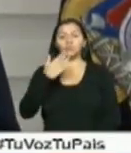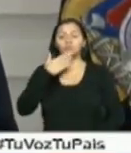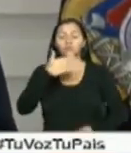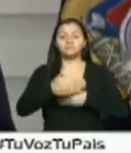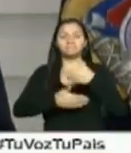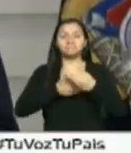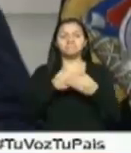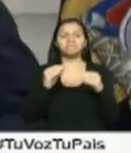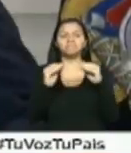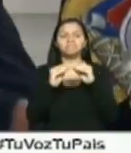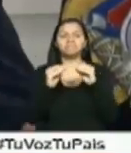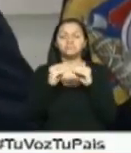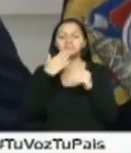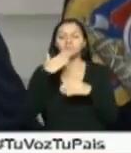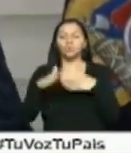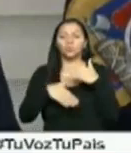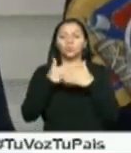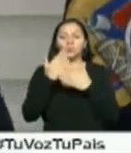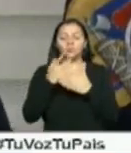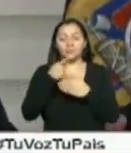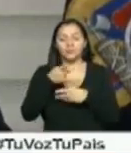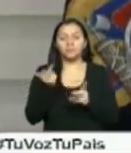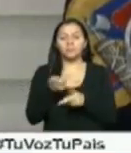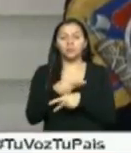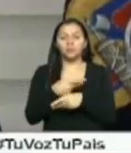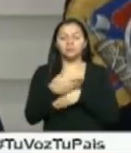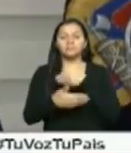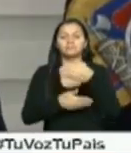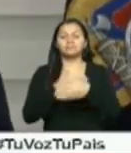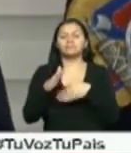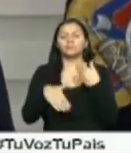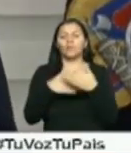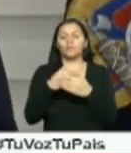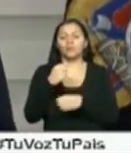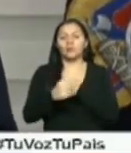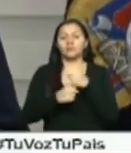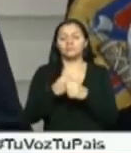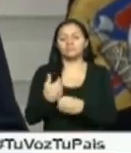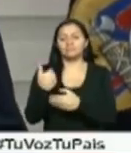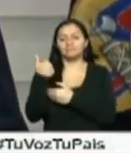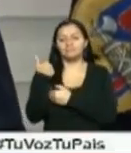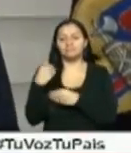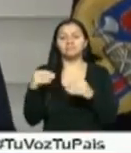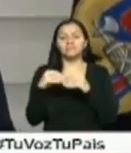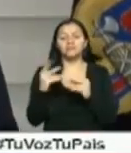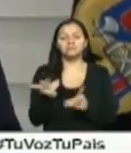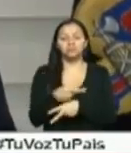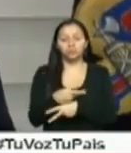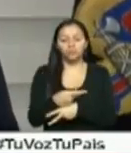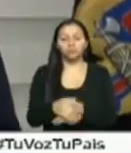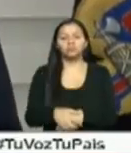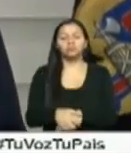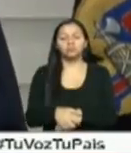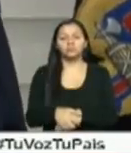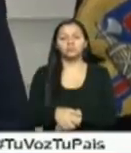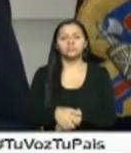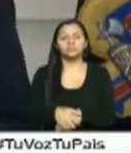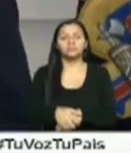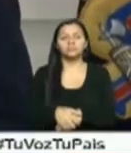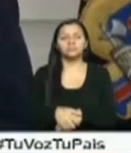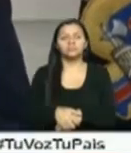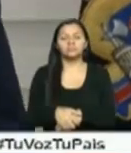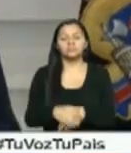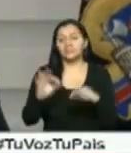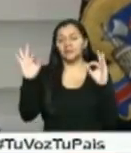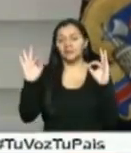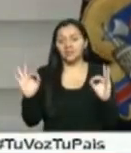una herramienta más dentro de una nueva plataforma productiva que hemos construido todos estos años, que genera productividad con